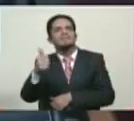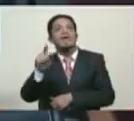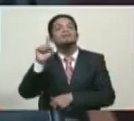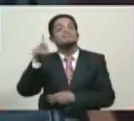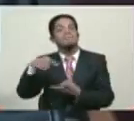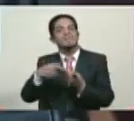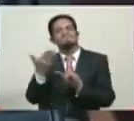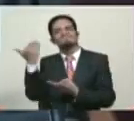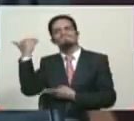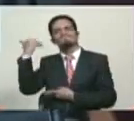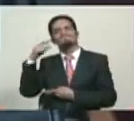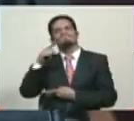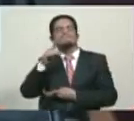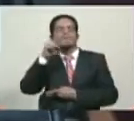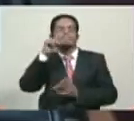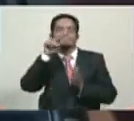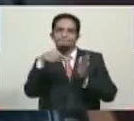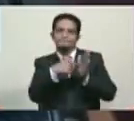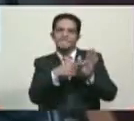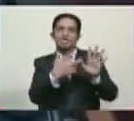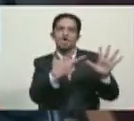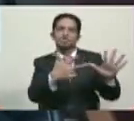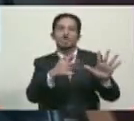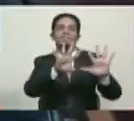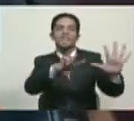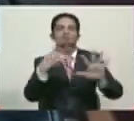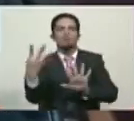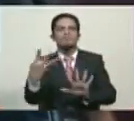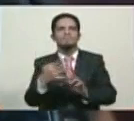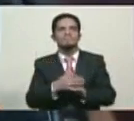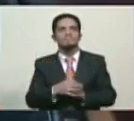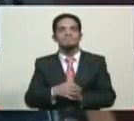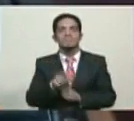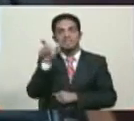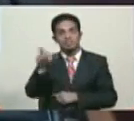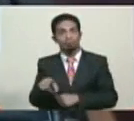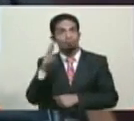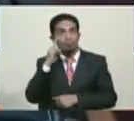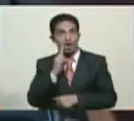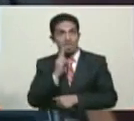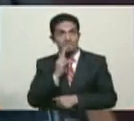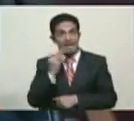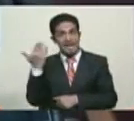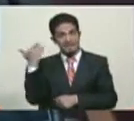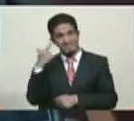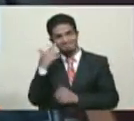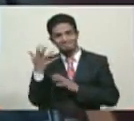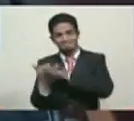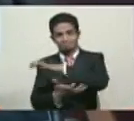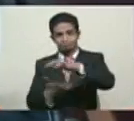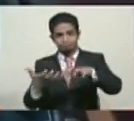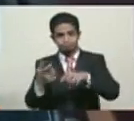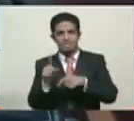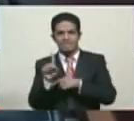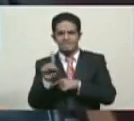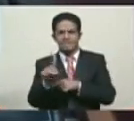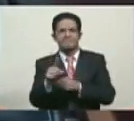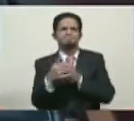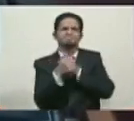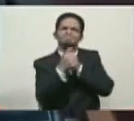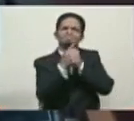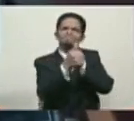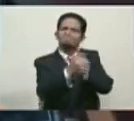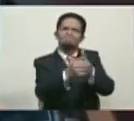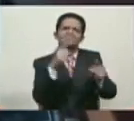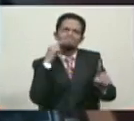Angostura de 1819. Bolívar, en medio de los embates políticos de la época, marcó el camino sobre el destino